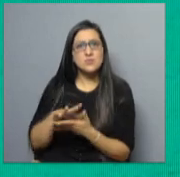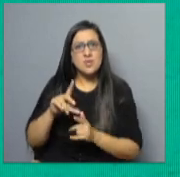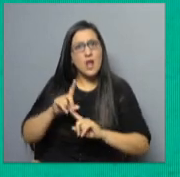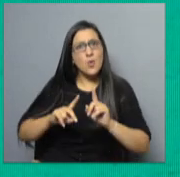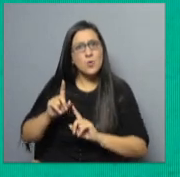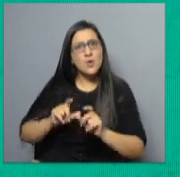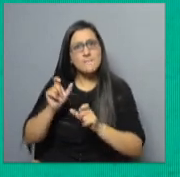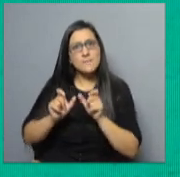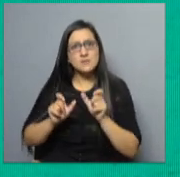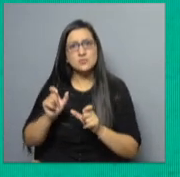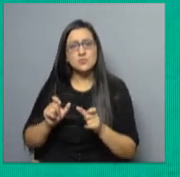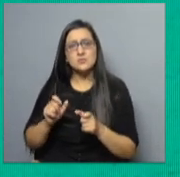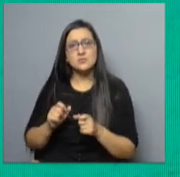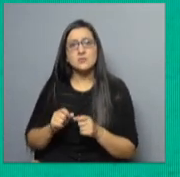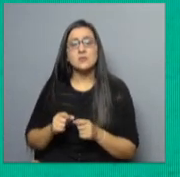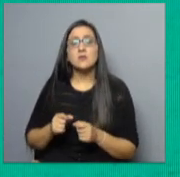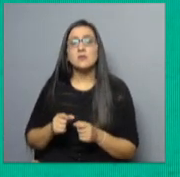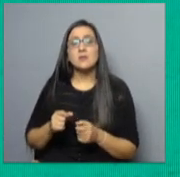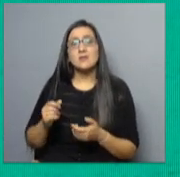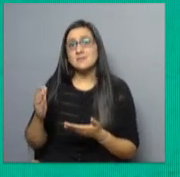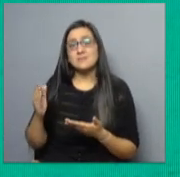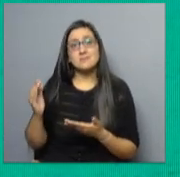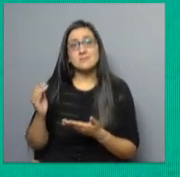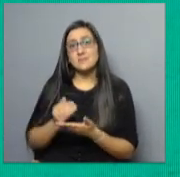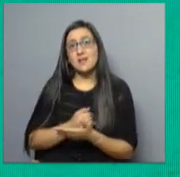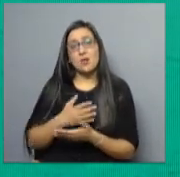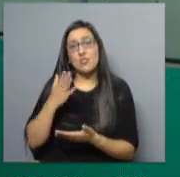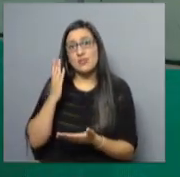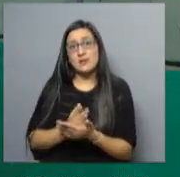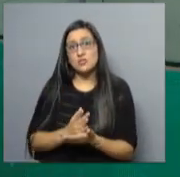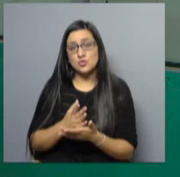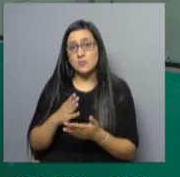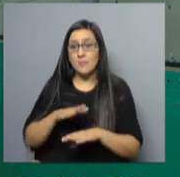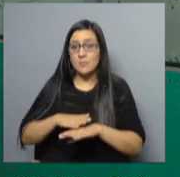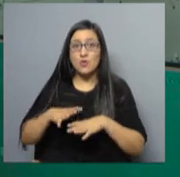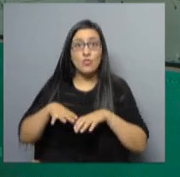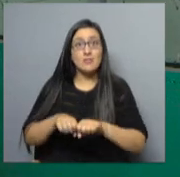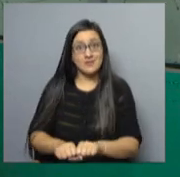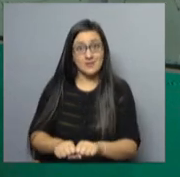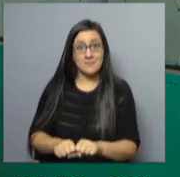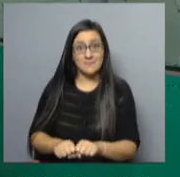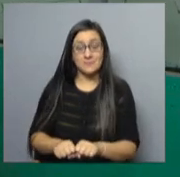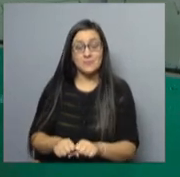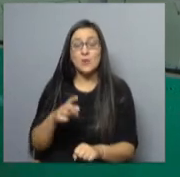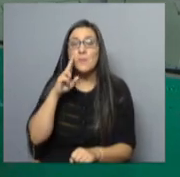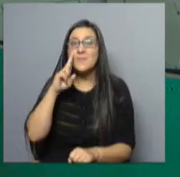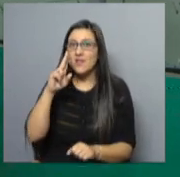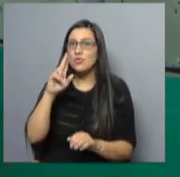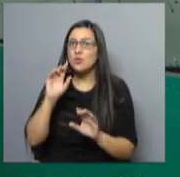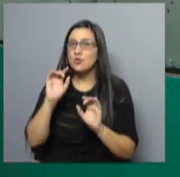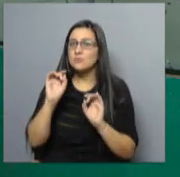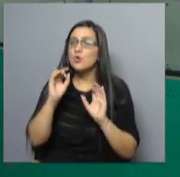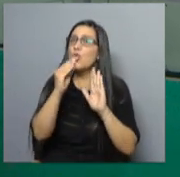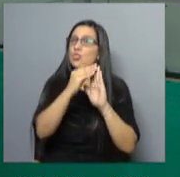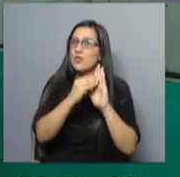siendo vulneradas en esos derechos cuando además son detenidas pero voy viendo a los datos no es yo había